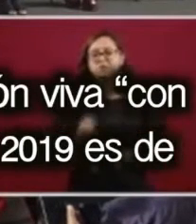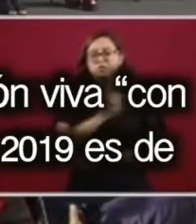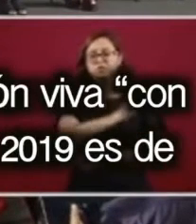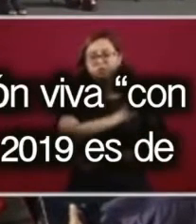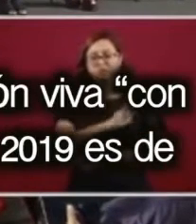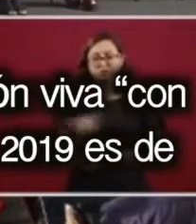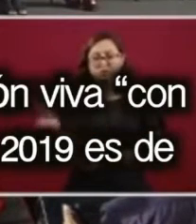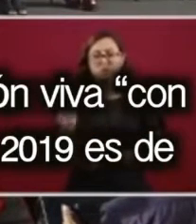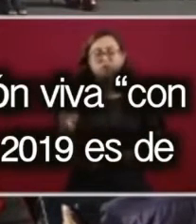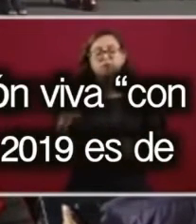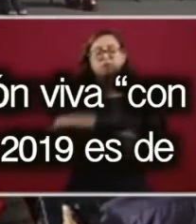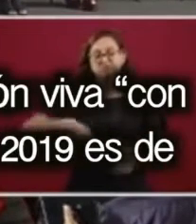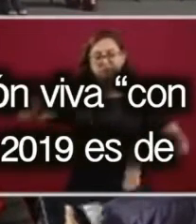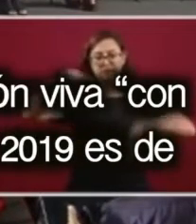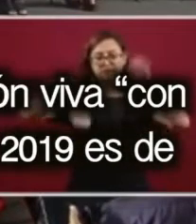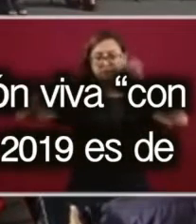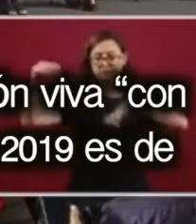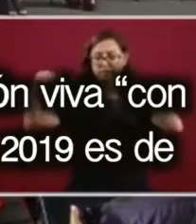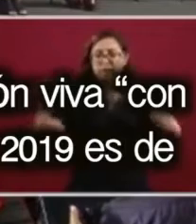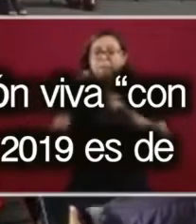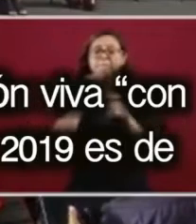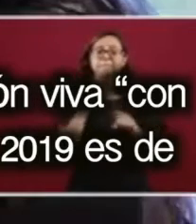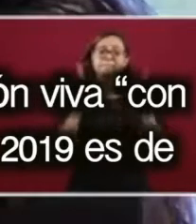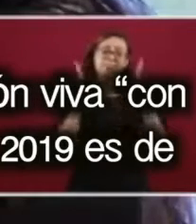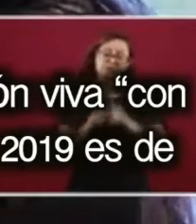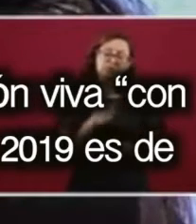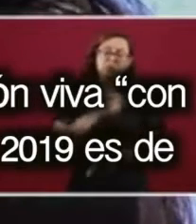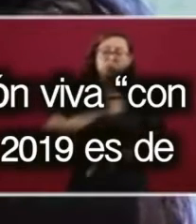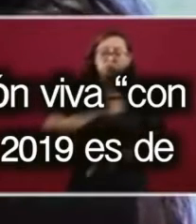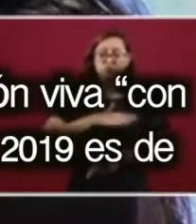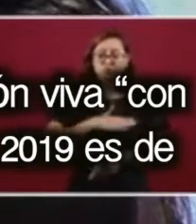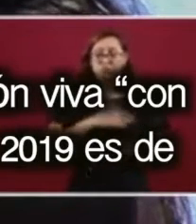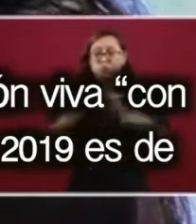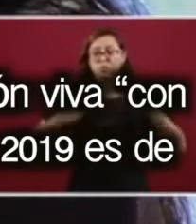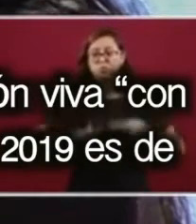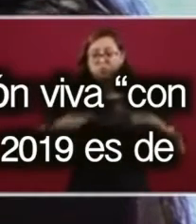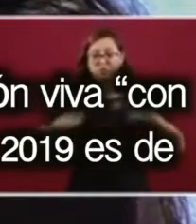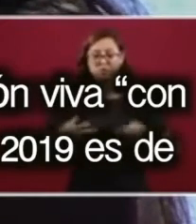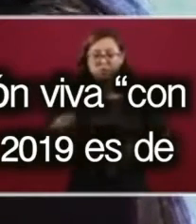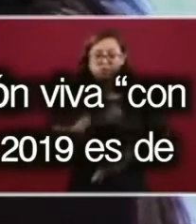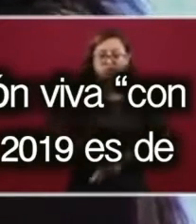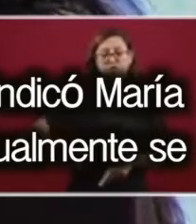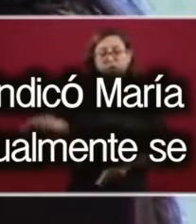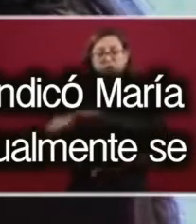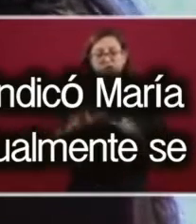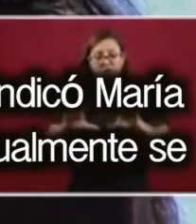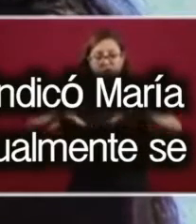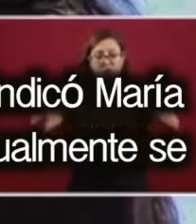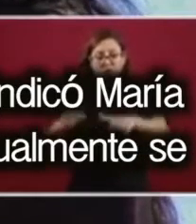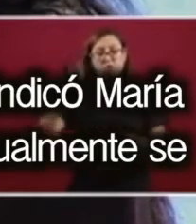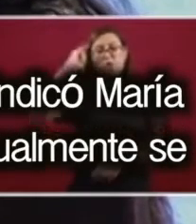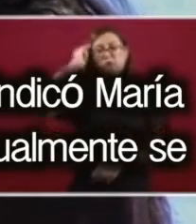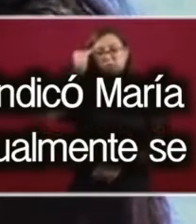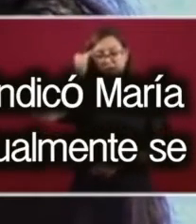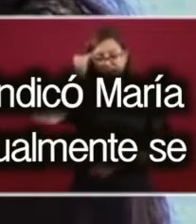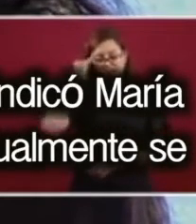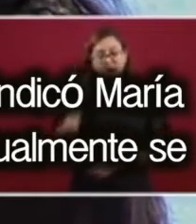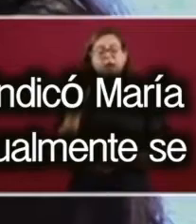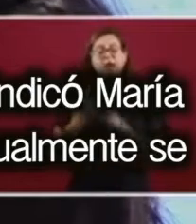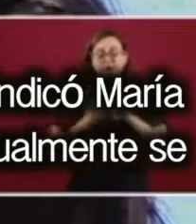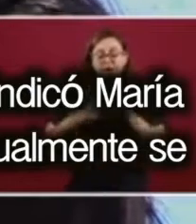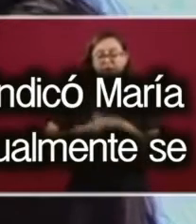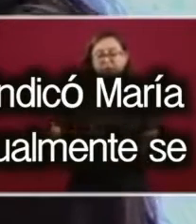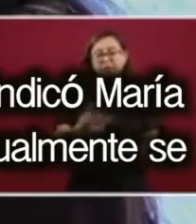se busca que este sector de la población viva con holgura los últimos años de su vida la meta para el 2019 es de llegar a 8